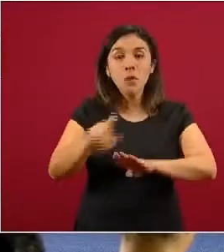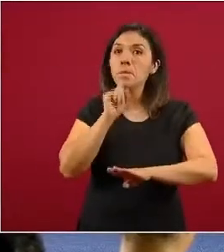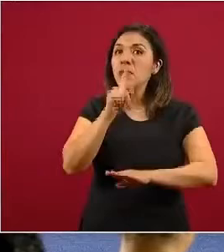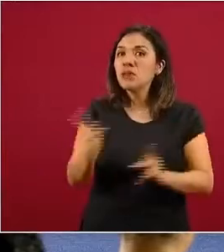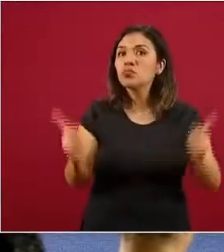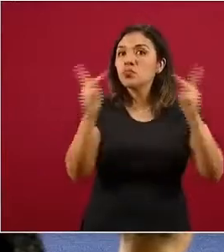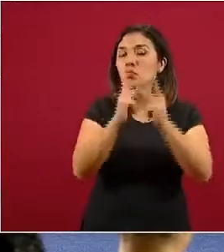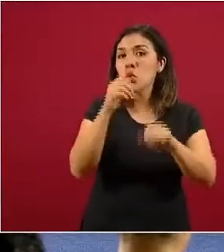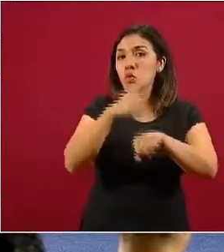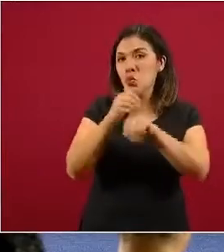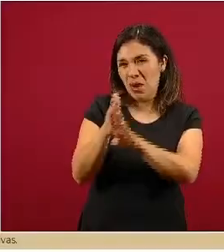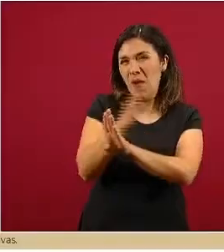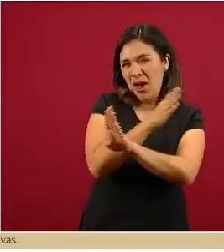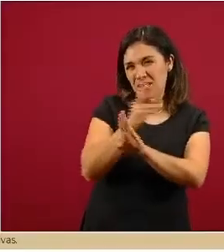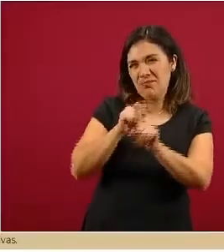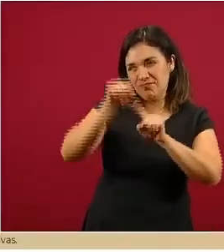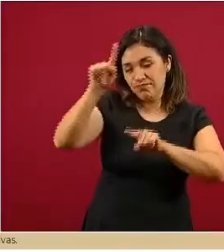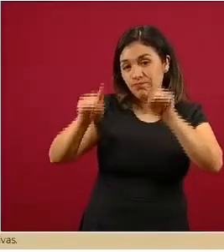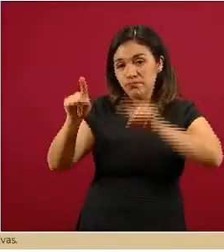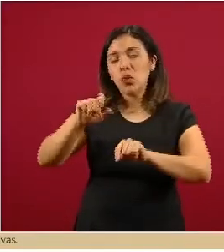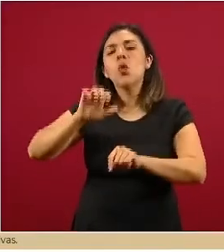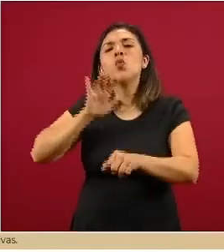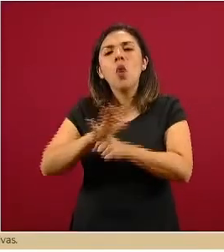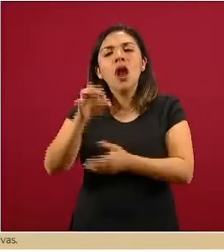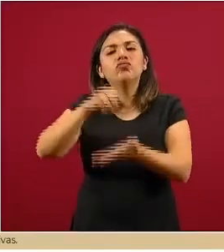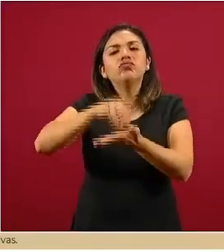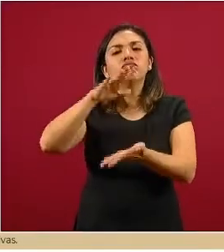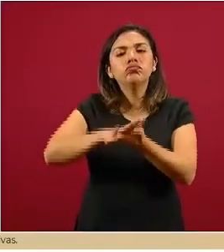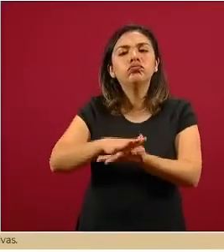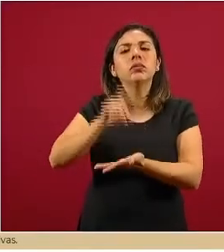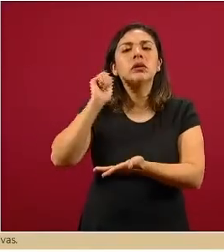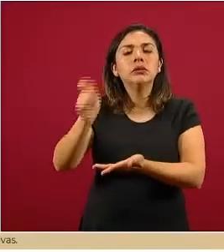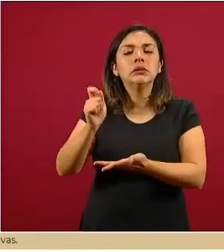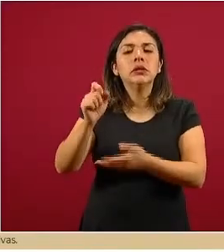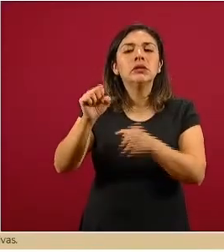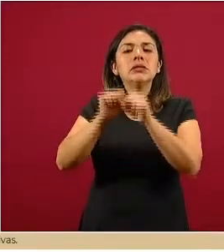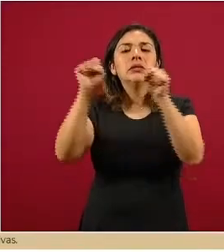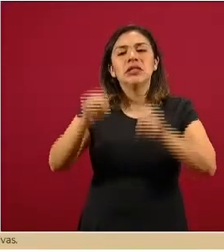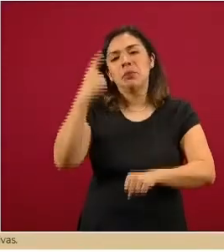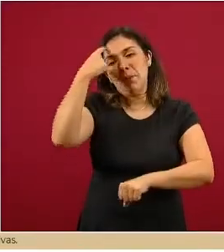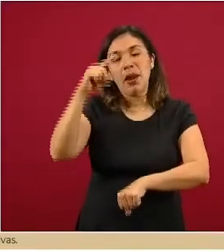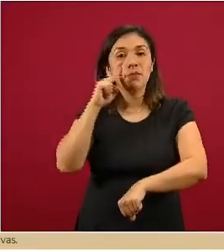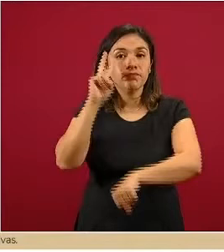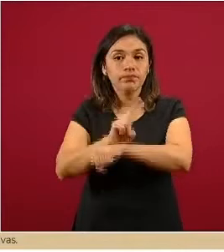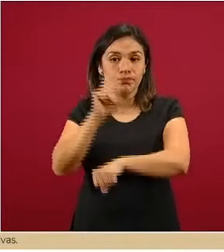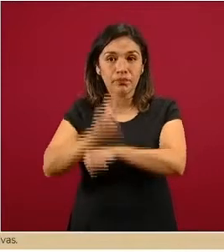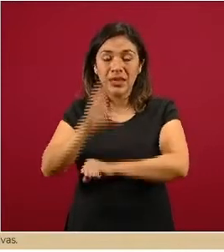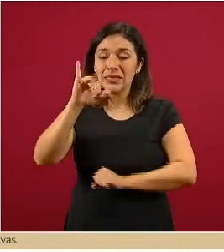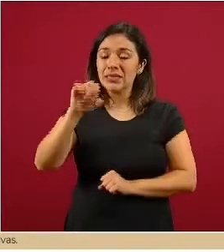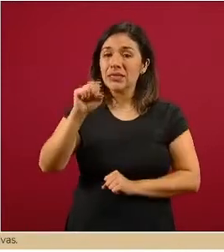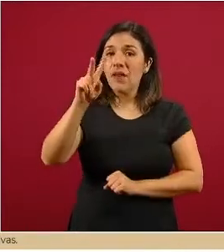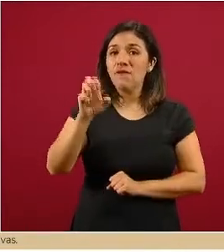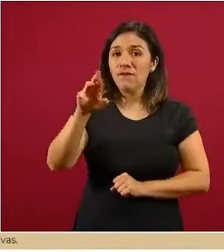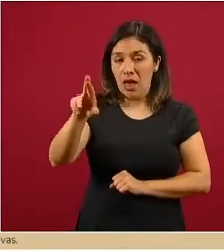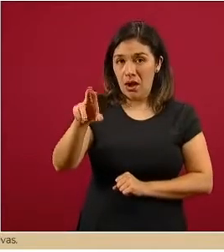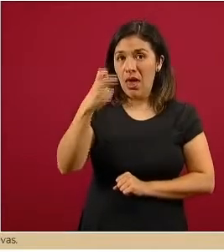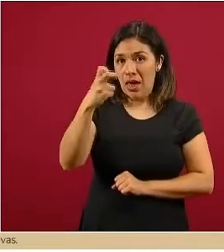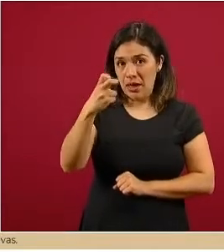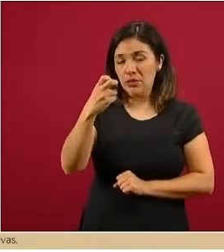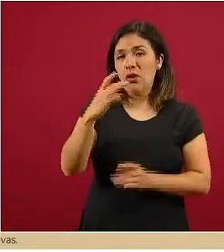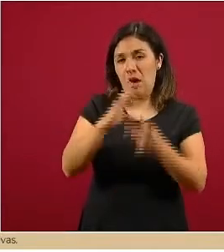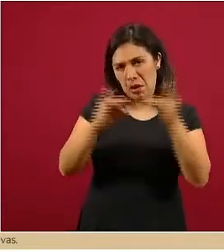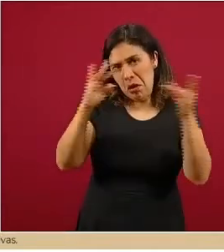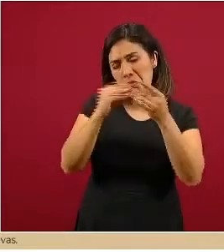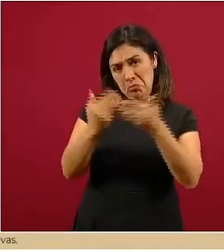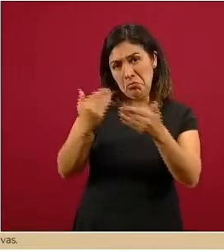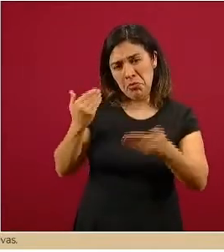mayor porcentaje de exceso de mortalidad lo estamos observando en el grupo de 45 a 65 años, tanto en